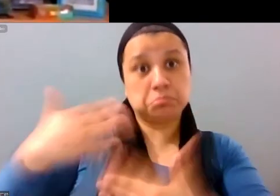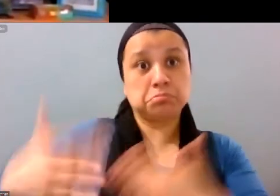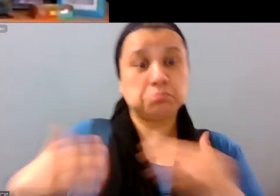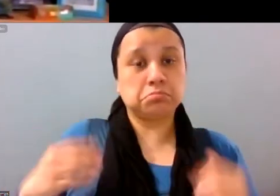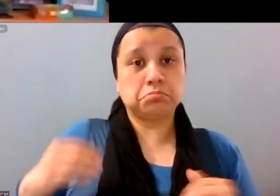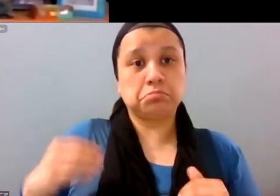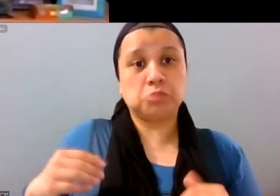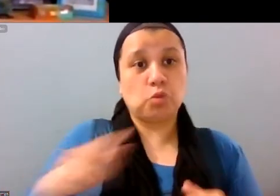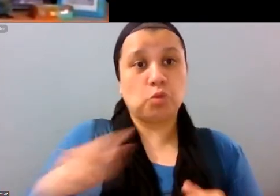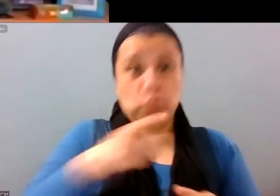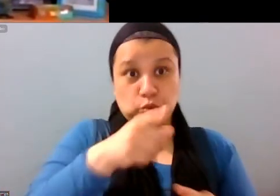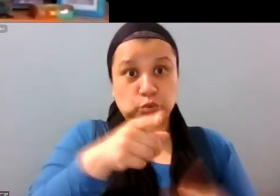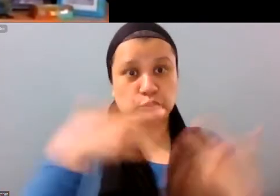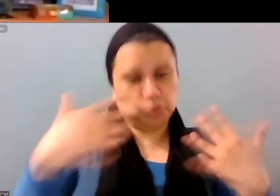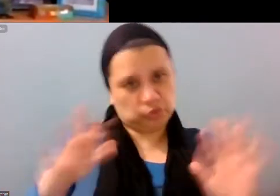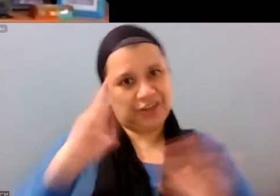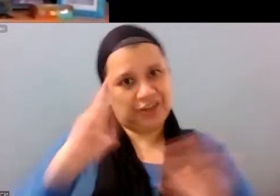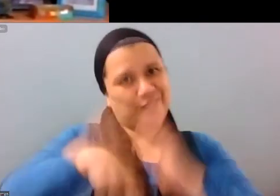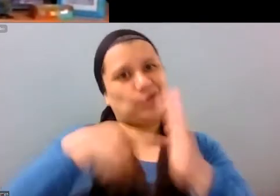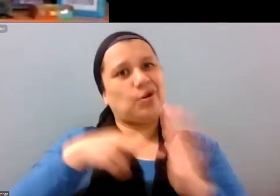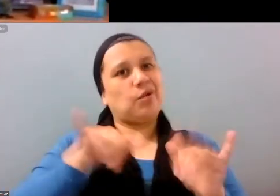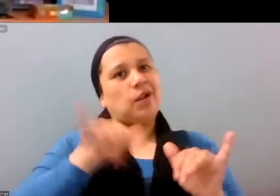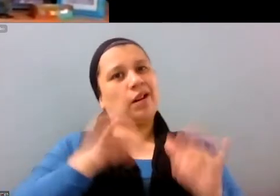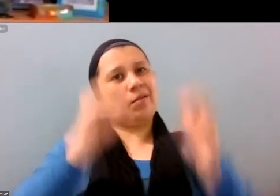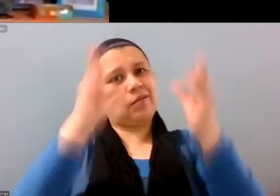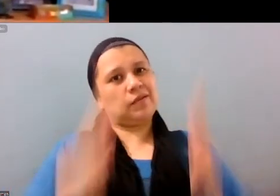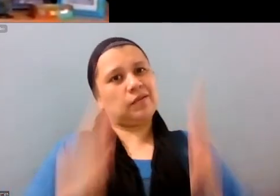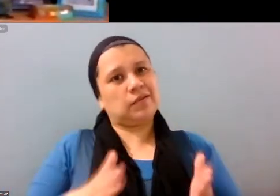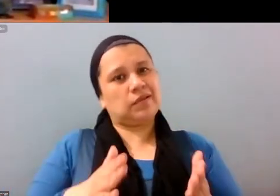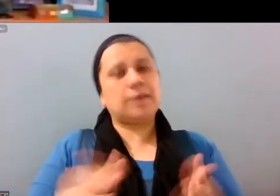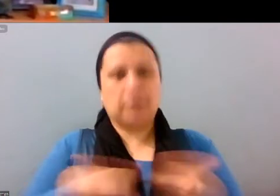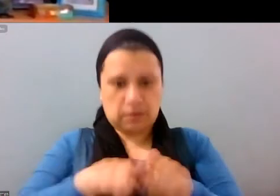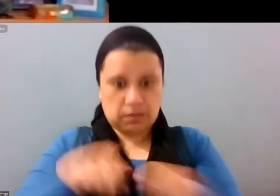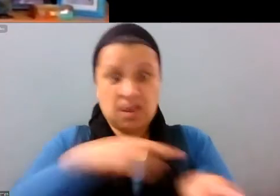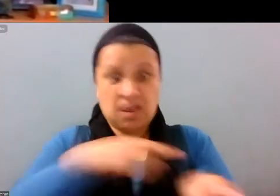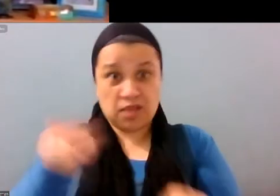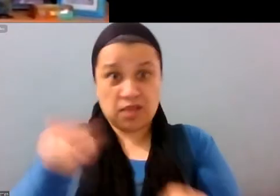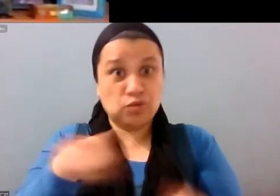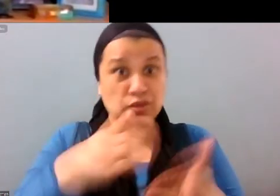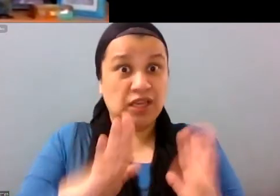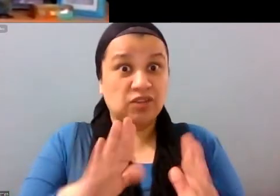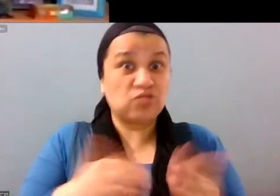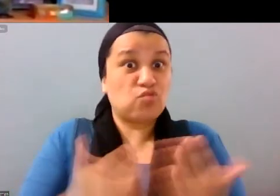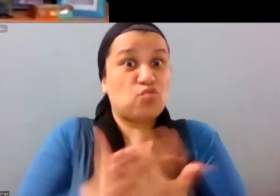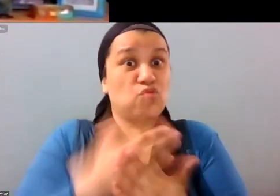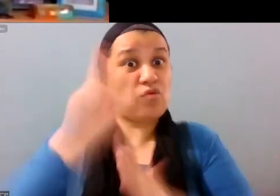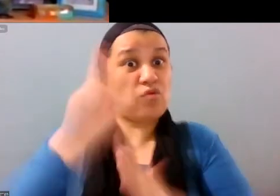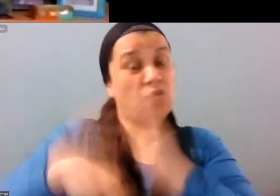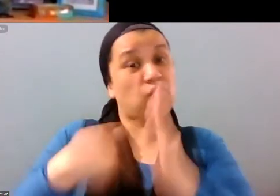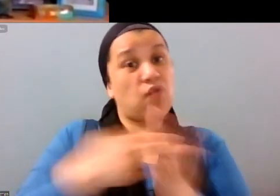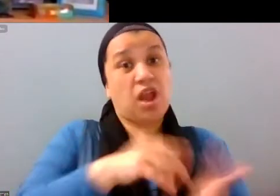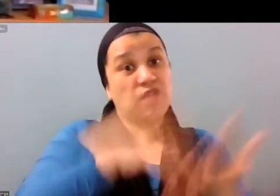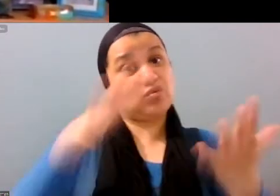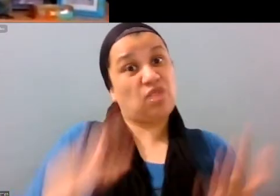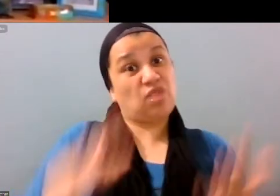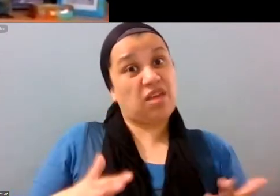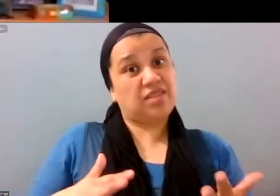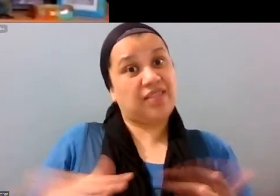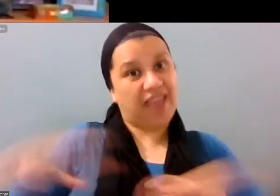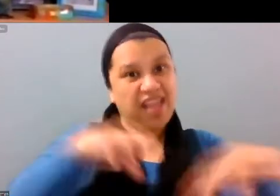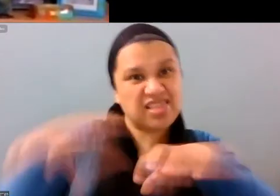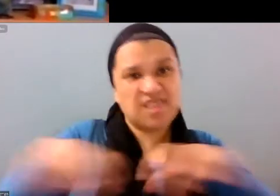asumido un rol de docente pero también ellos han tenido que asumir nuevos roles como estudiantes activos donde